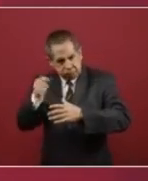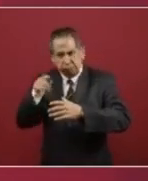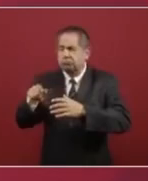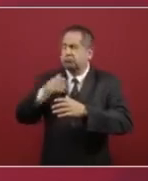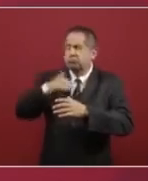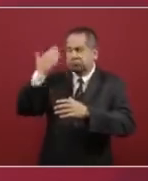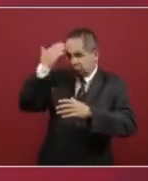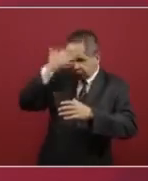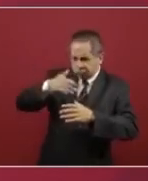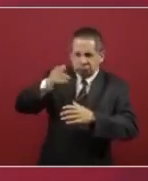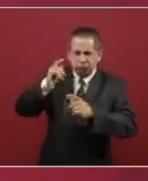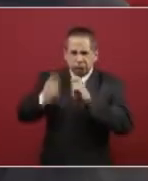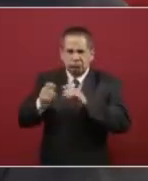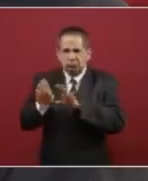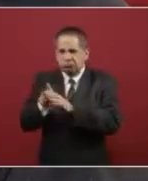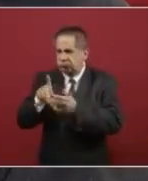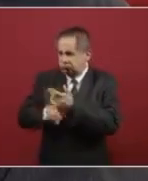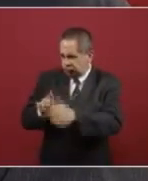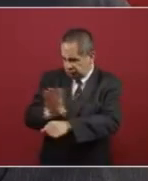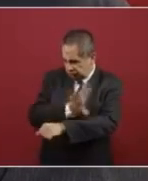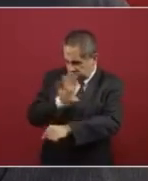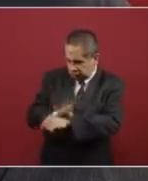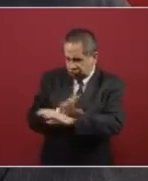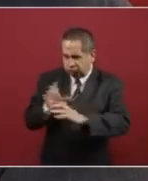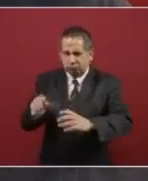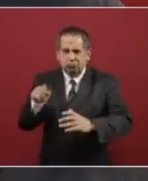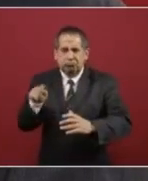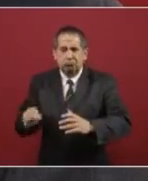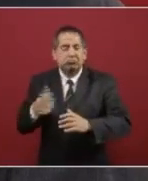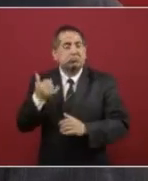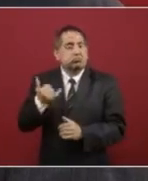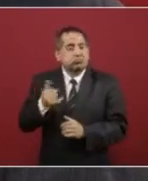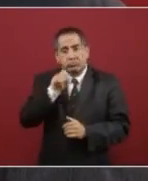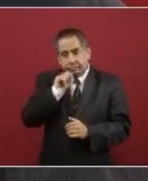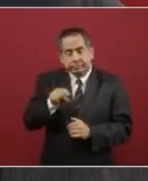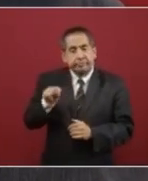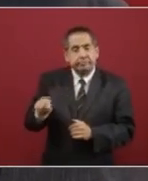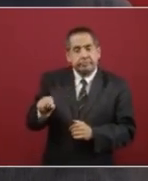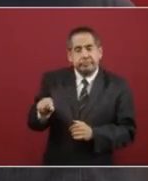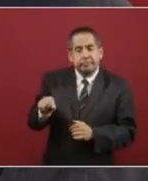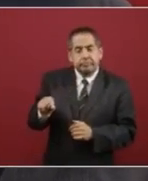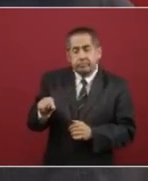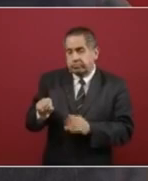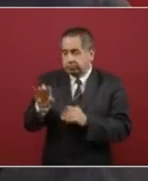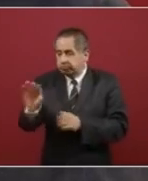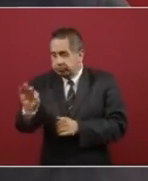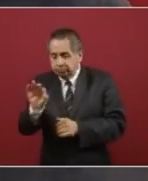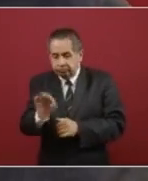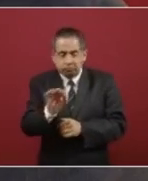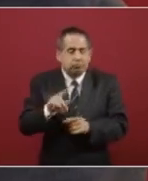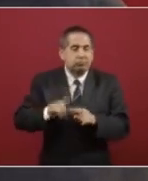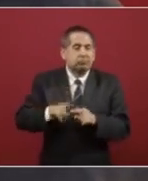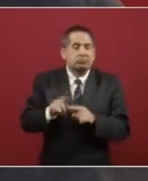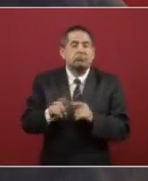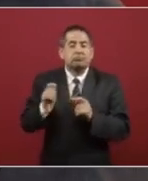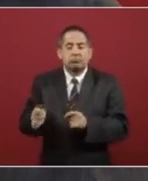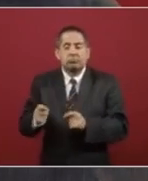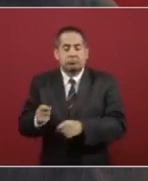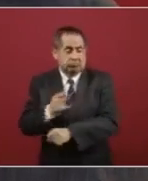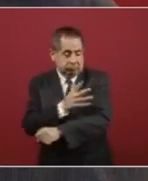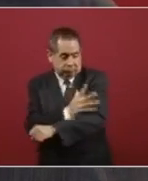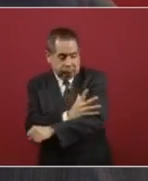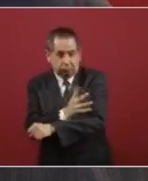conocen del sector energético y sobre todo estamos optando por gente